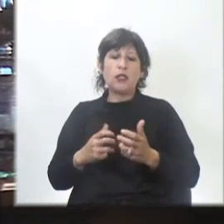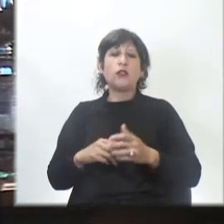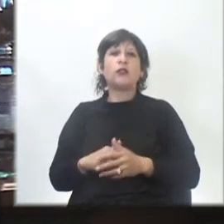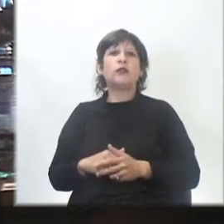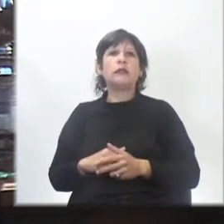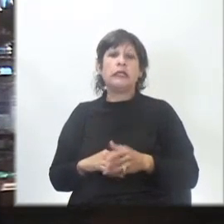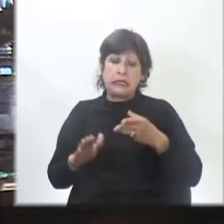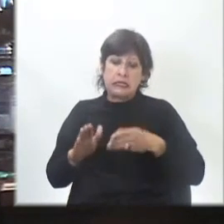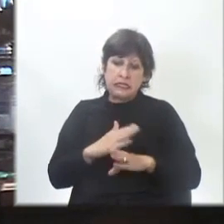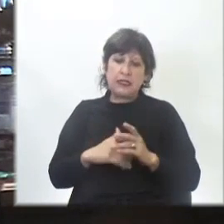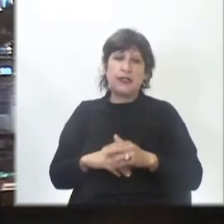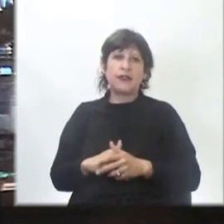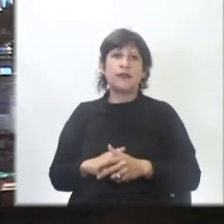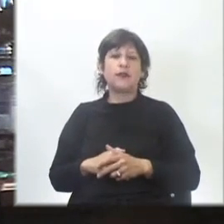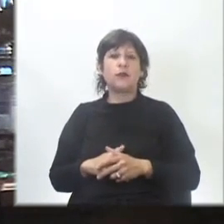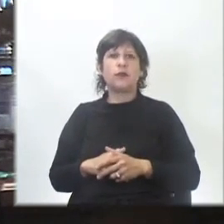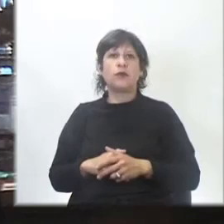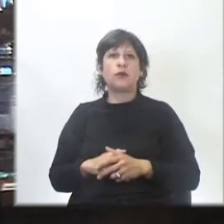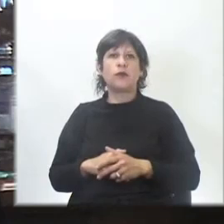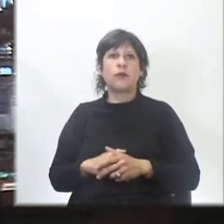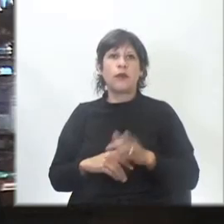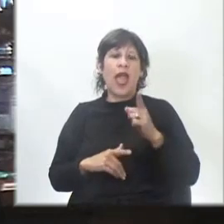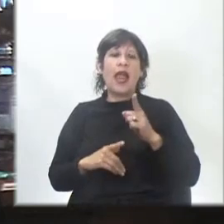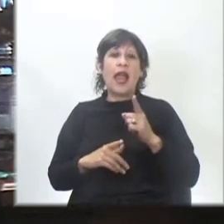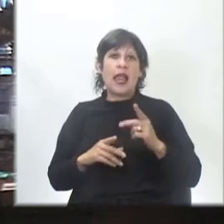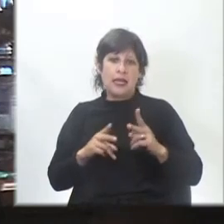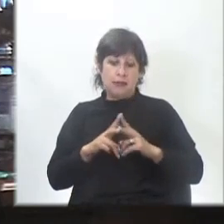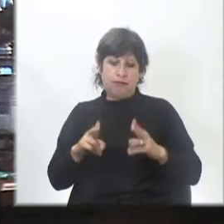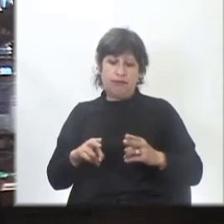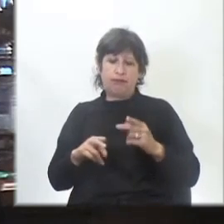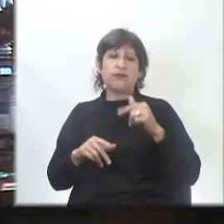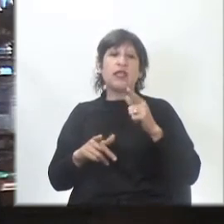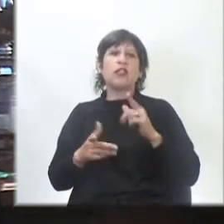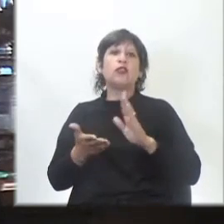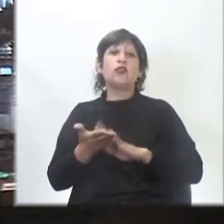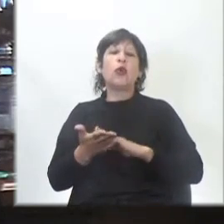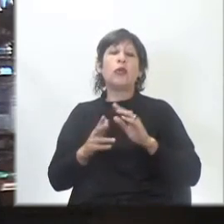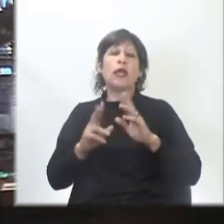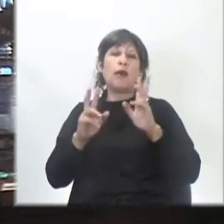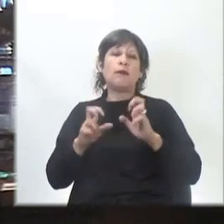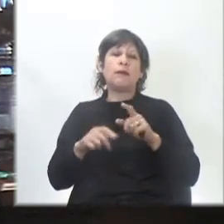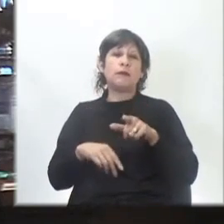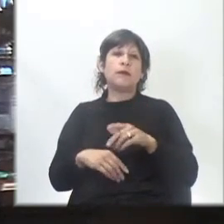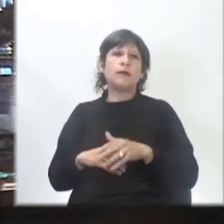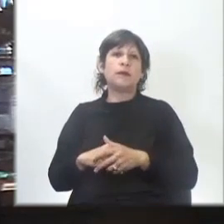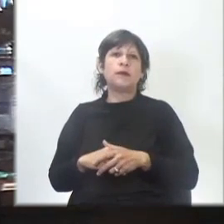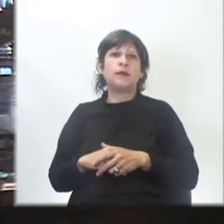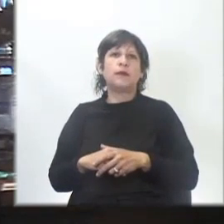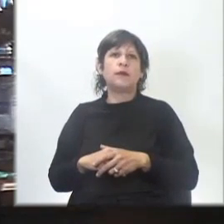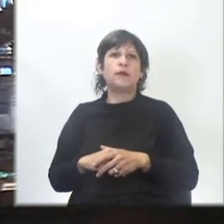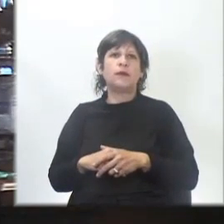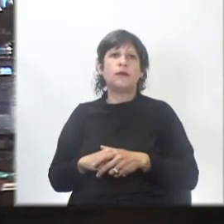quiero entrar al capítulo que hace referencia